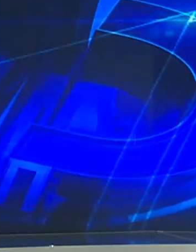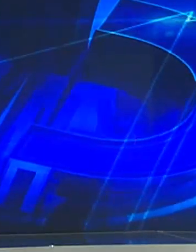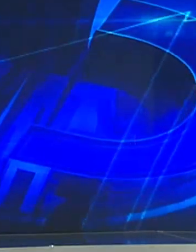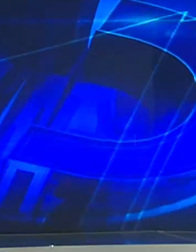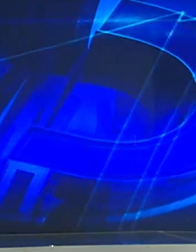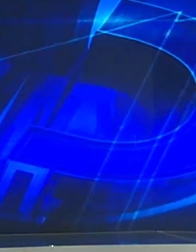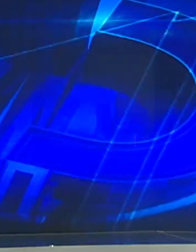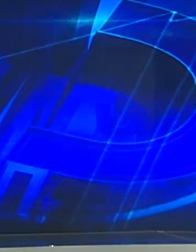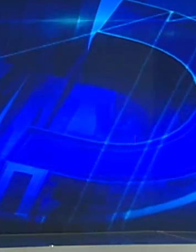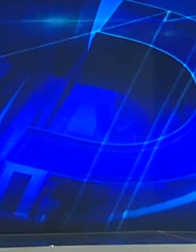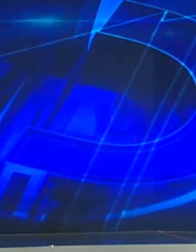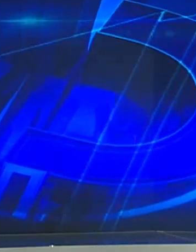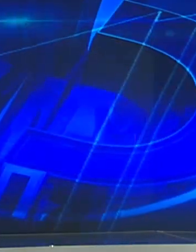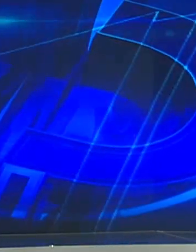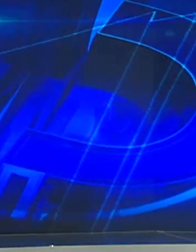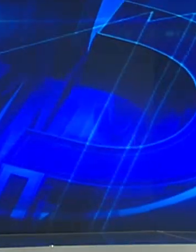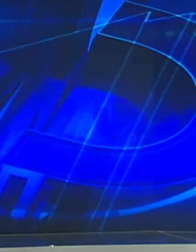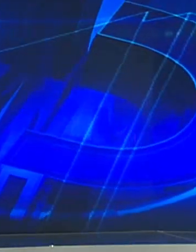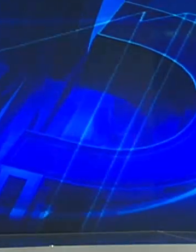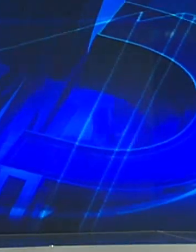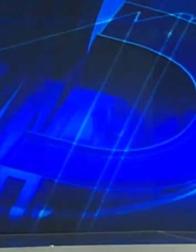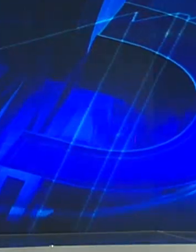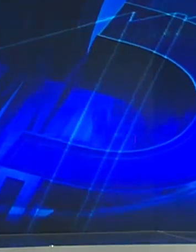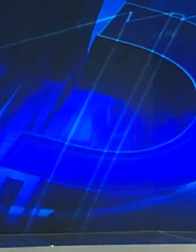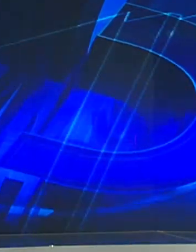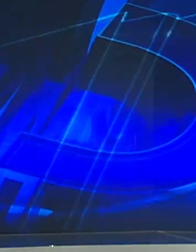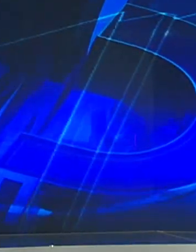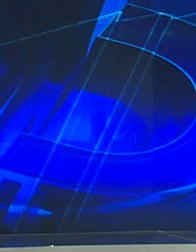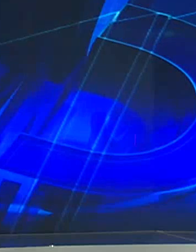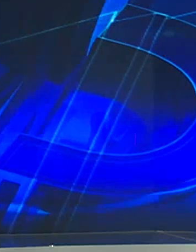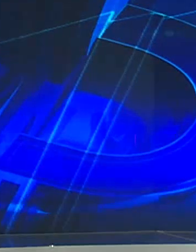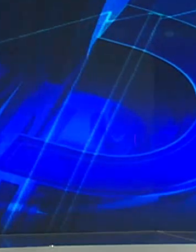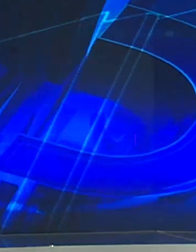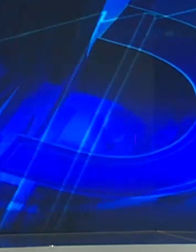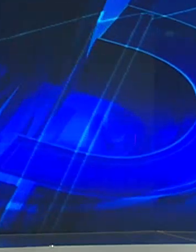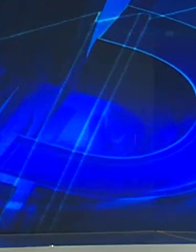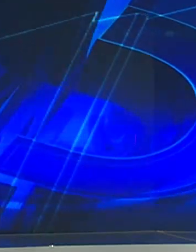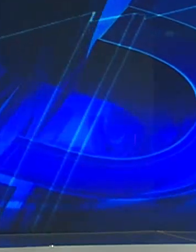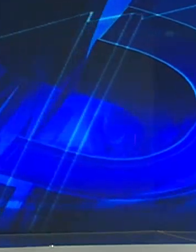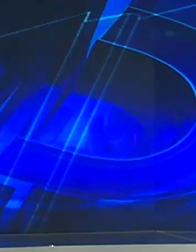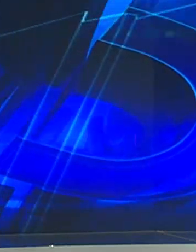Bien, ahí están las palabras del presidente. Ahora falta si se habrá de